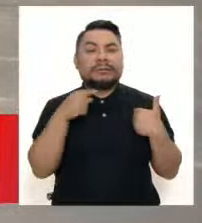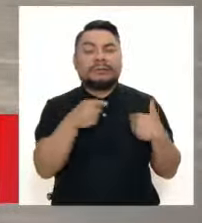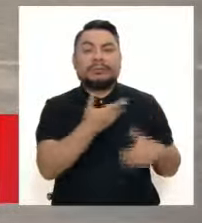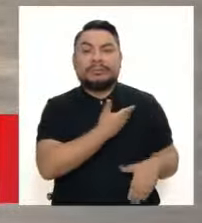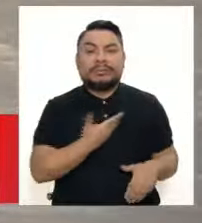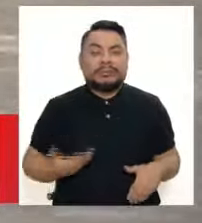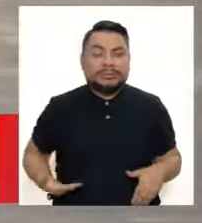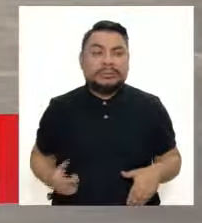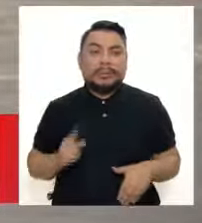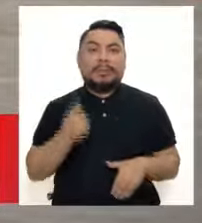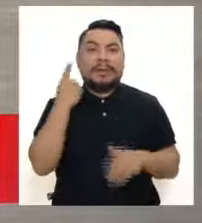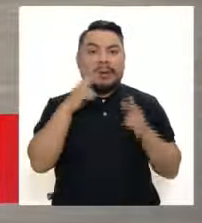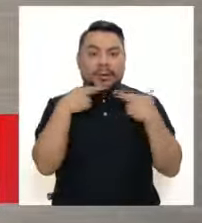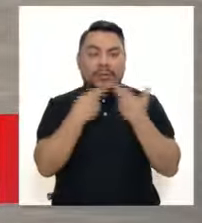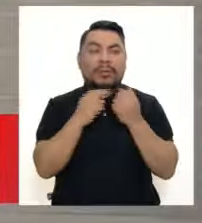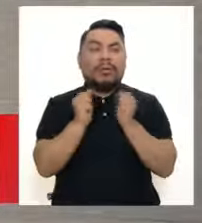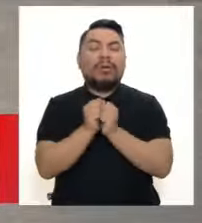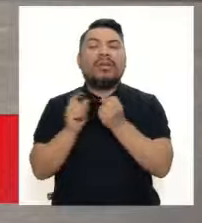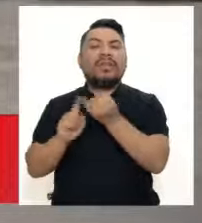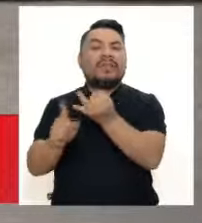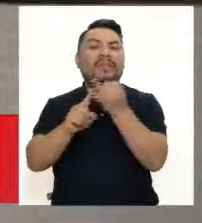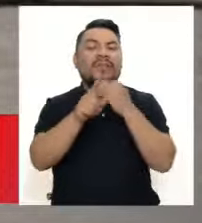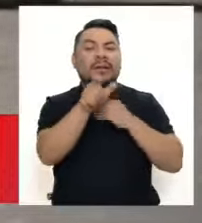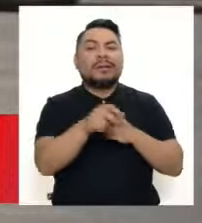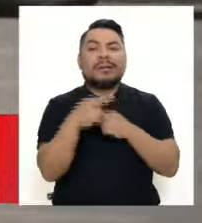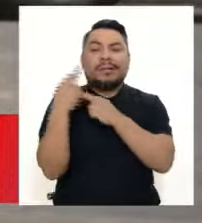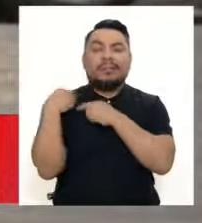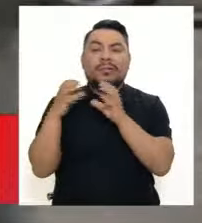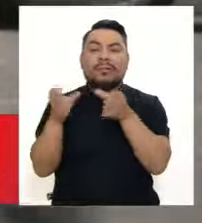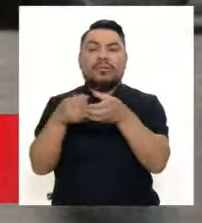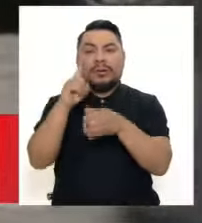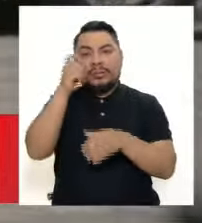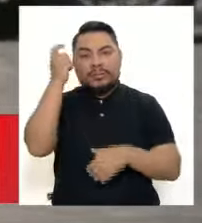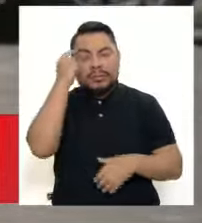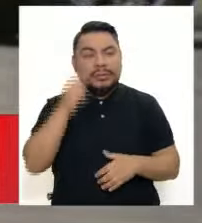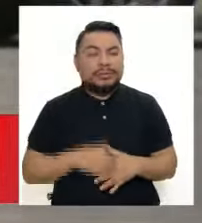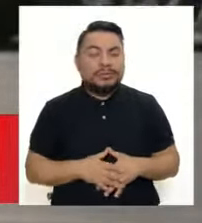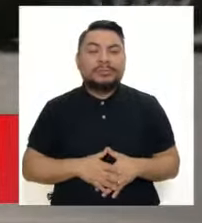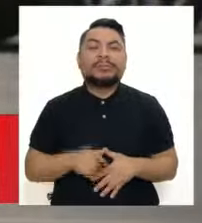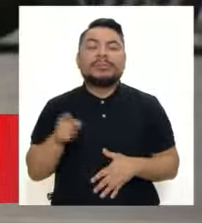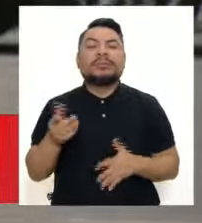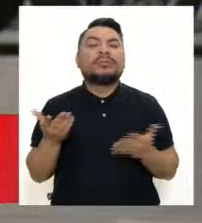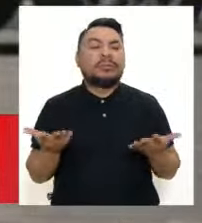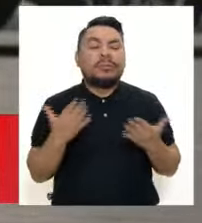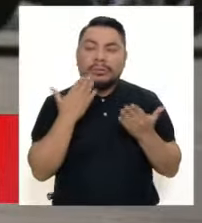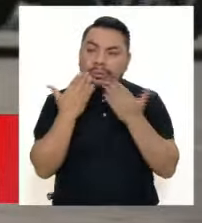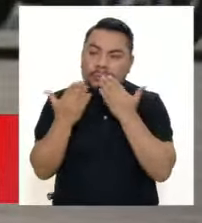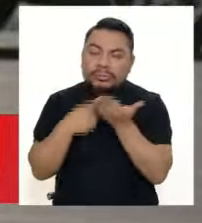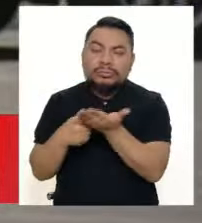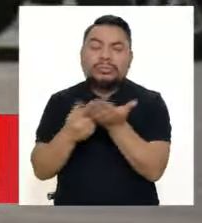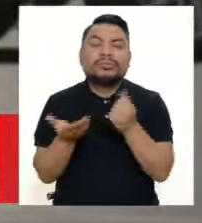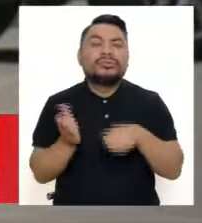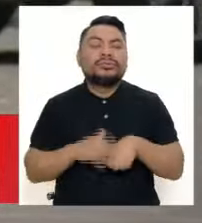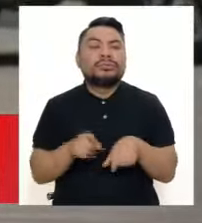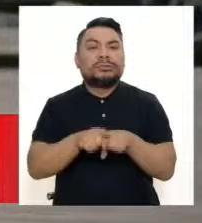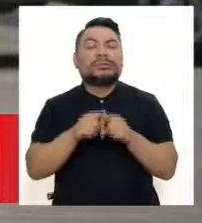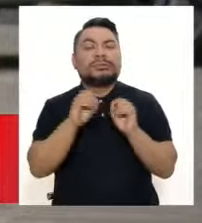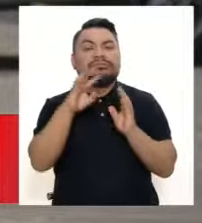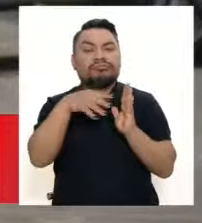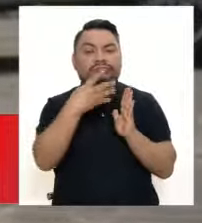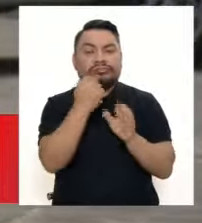la presidenta con diferentes representantes de agrupaciones políticas esto para discutir sobre la agenda país